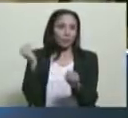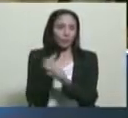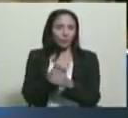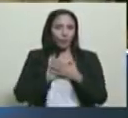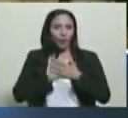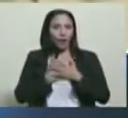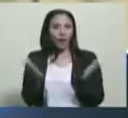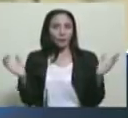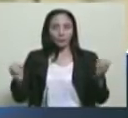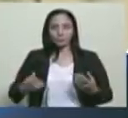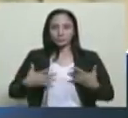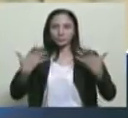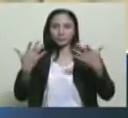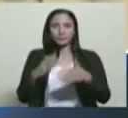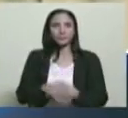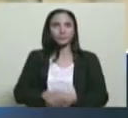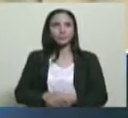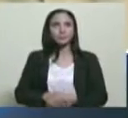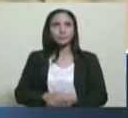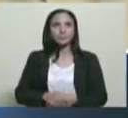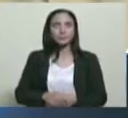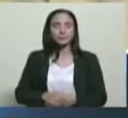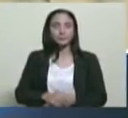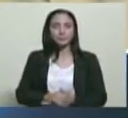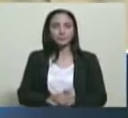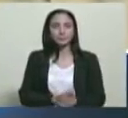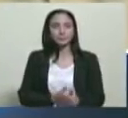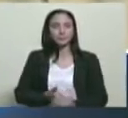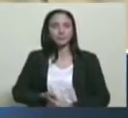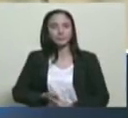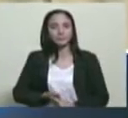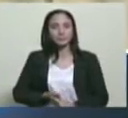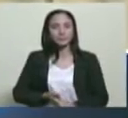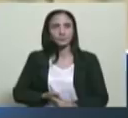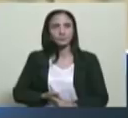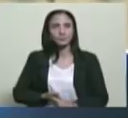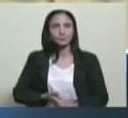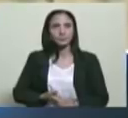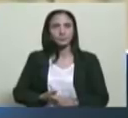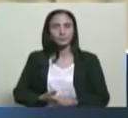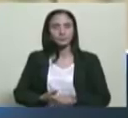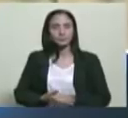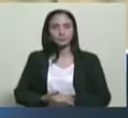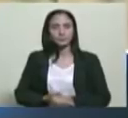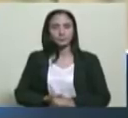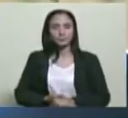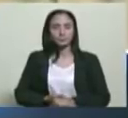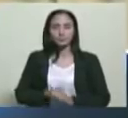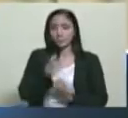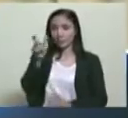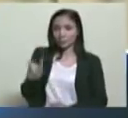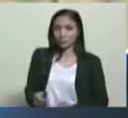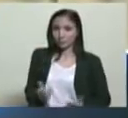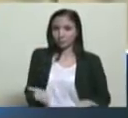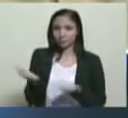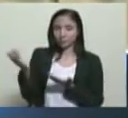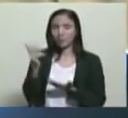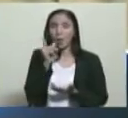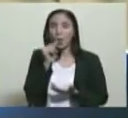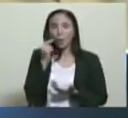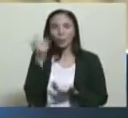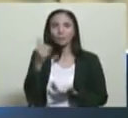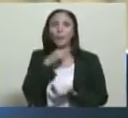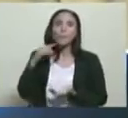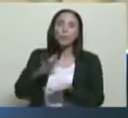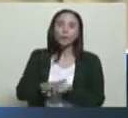la belleza, a lo bueno de Venezuela, a la Venezuela buena, a la Venezuela bonita. Juan Vicente Torrealba es el símbolo